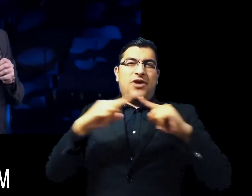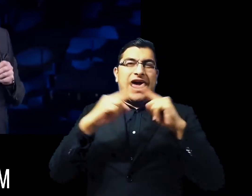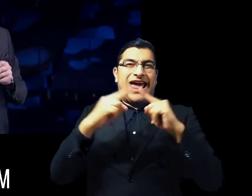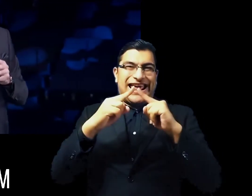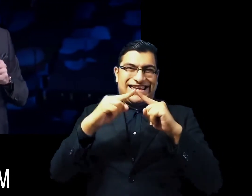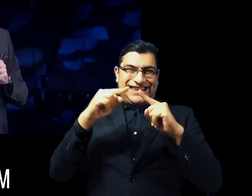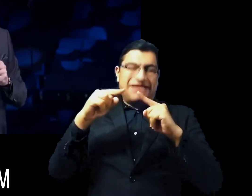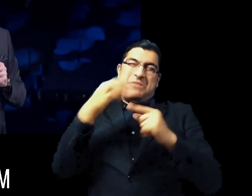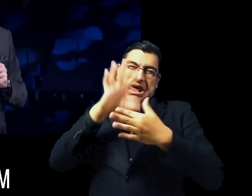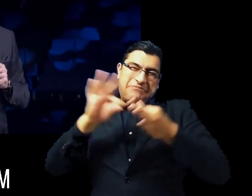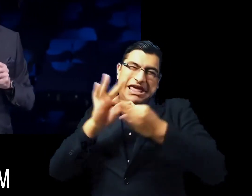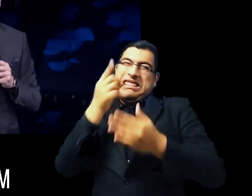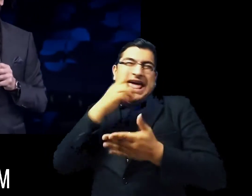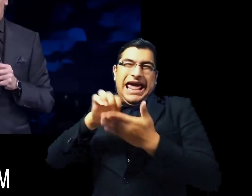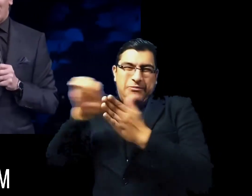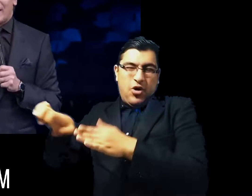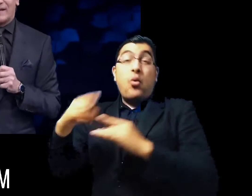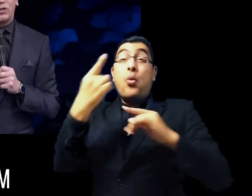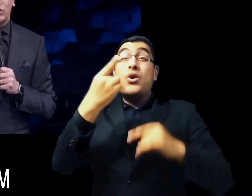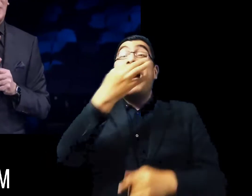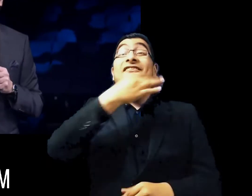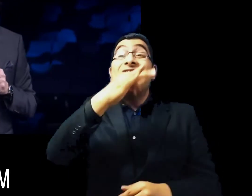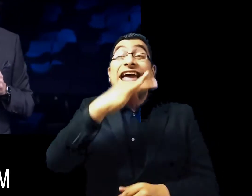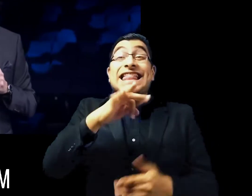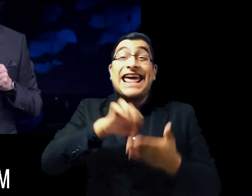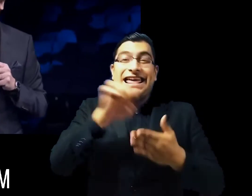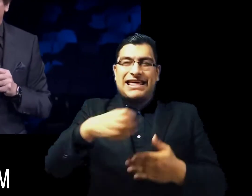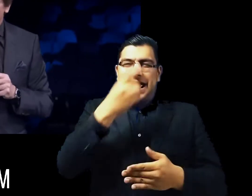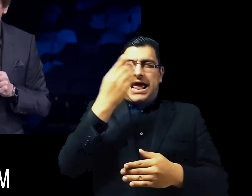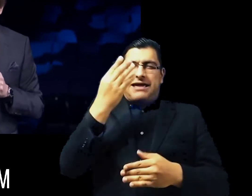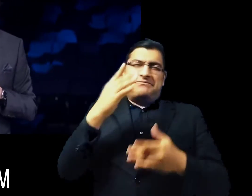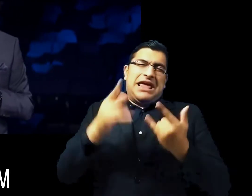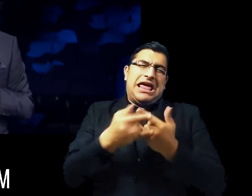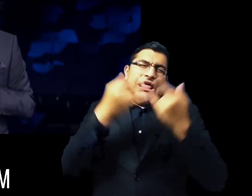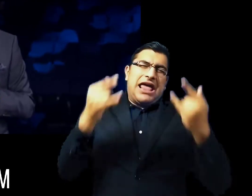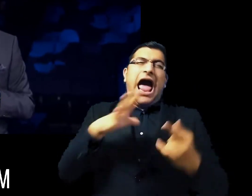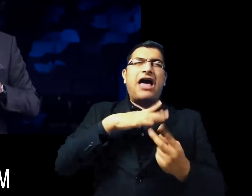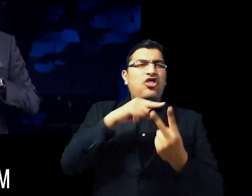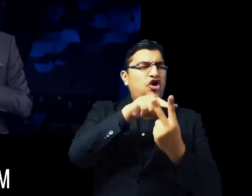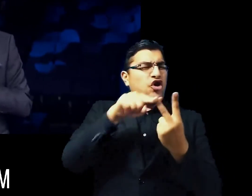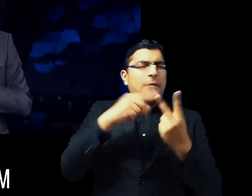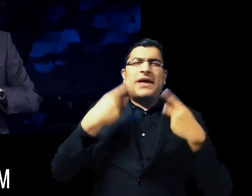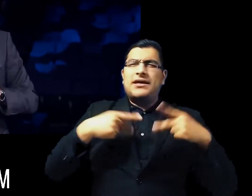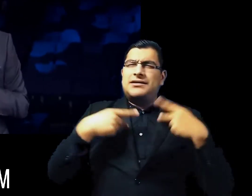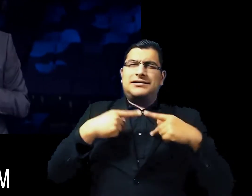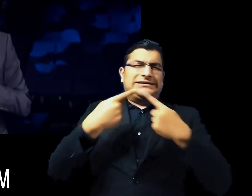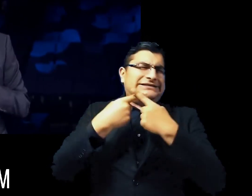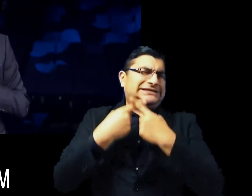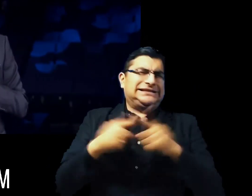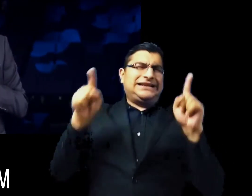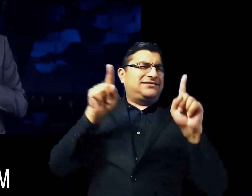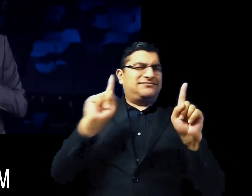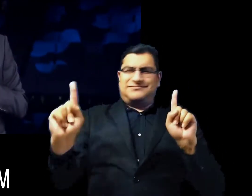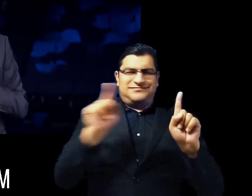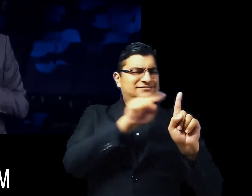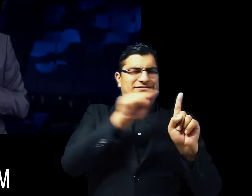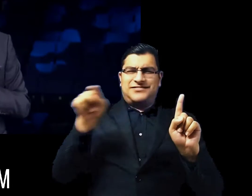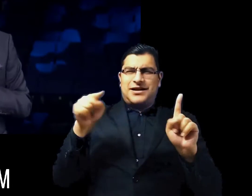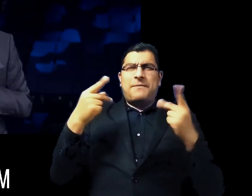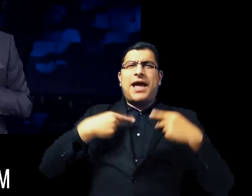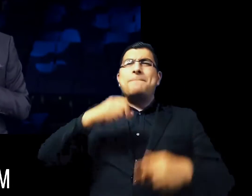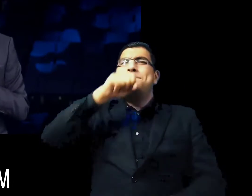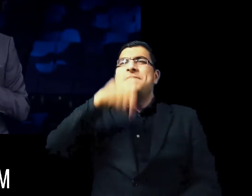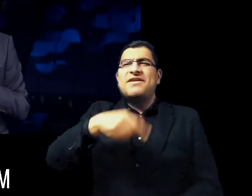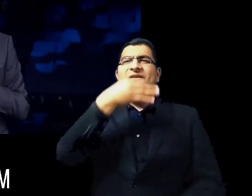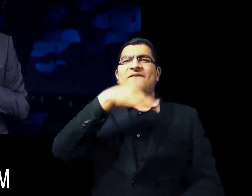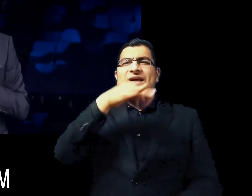La historia es súper predicada en todas partes del mundo. Dos personas totalmente, diametralmente opuestas en la misma fiesta,